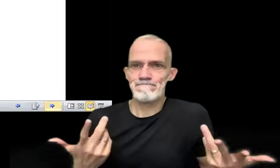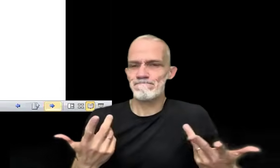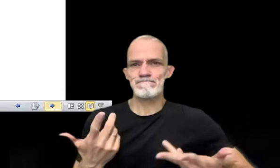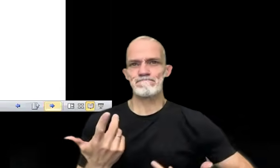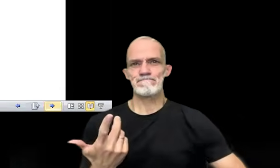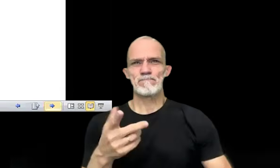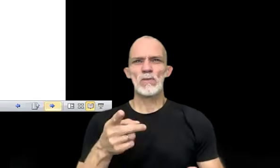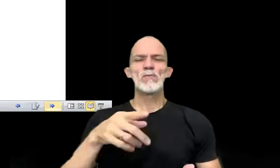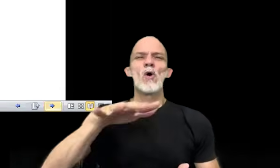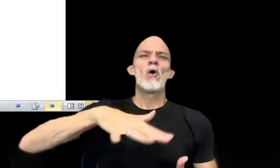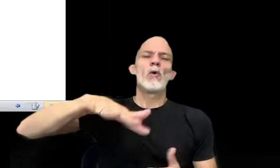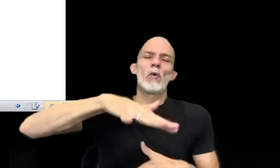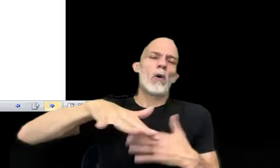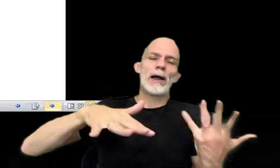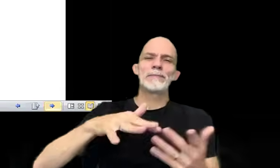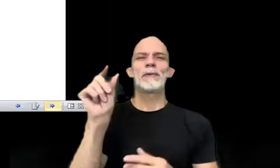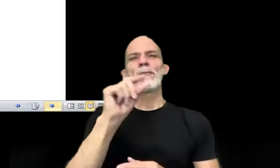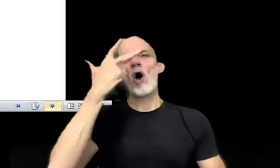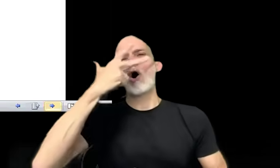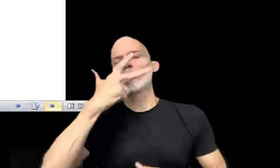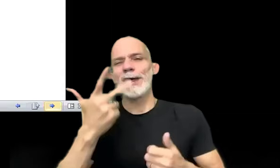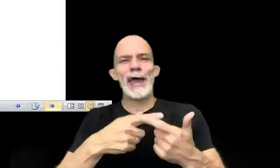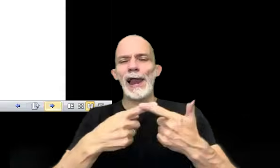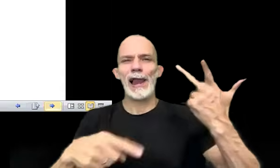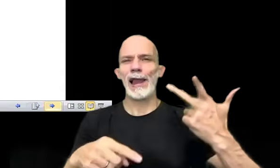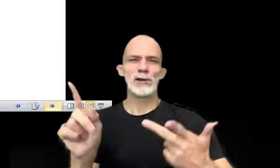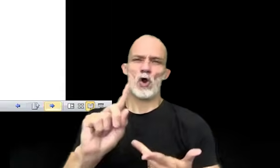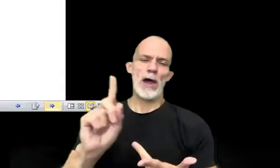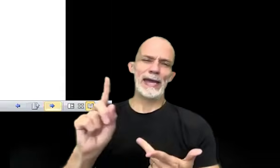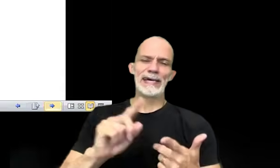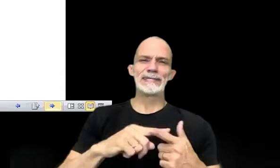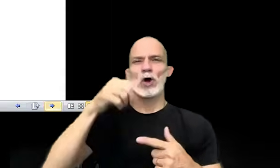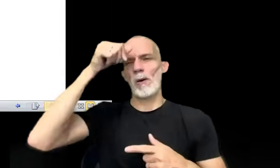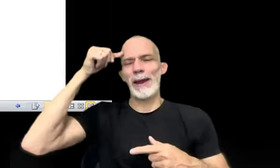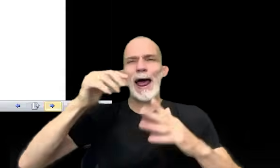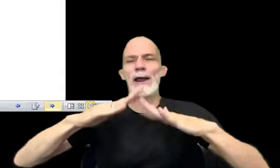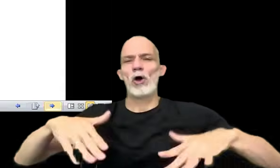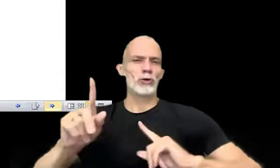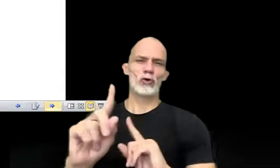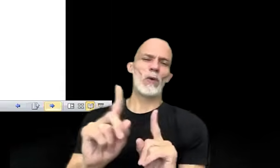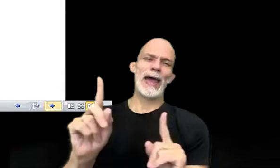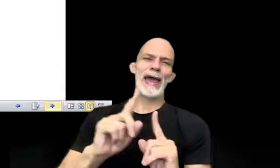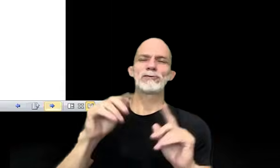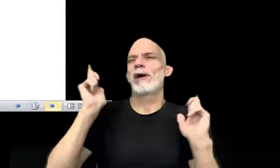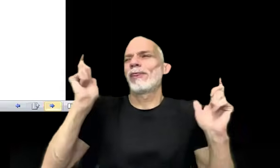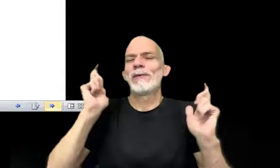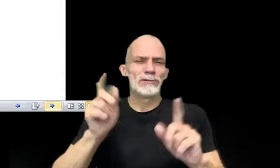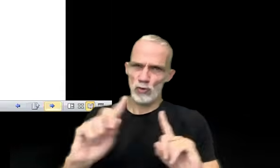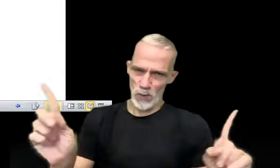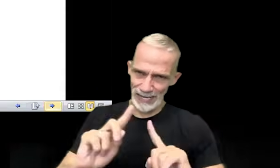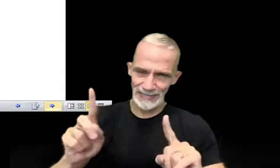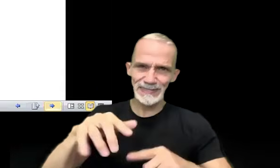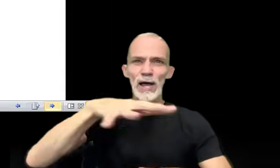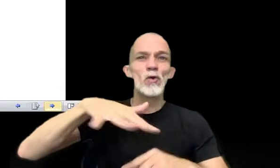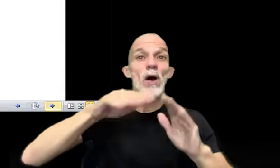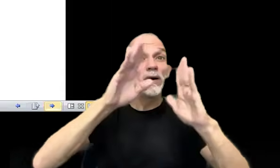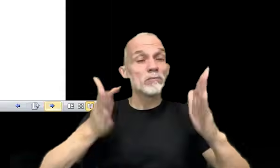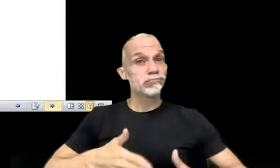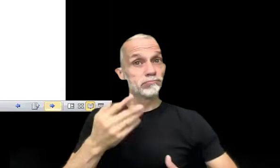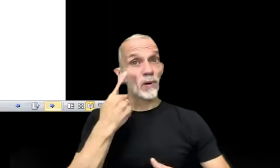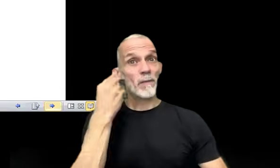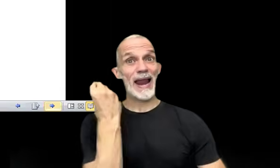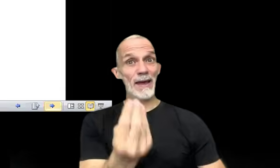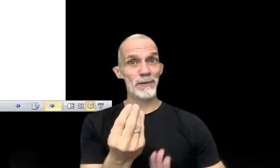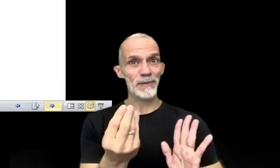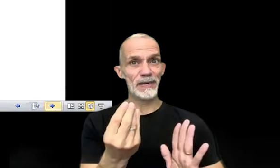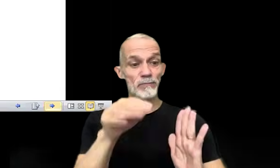pueden ser, por supuesto, lugares de transitorios, así de hoteles, de veraneo, de esparcimiento. Lo que tampoco